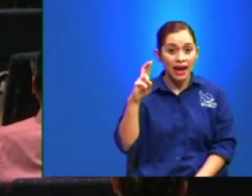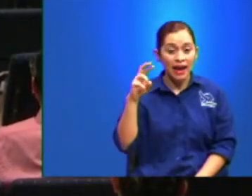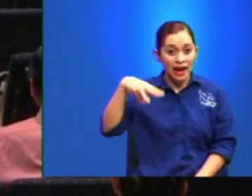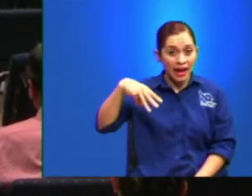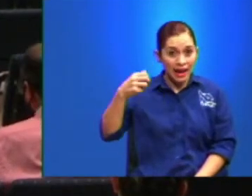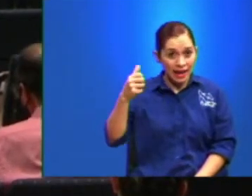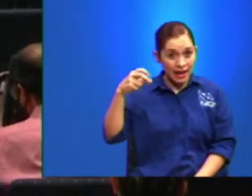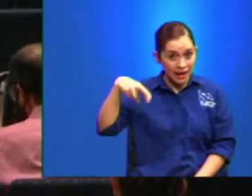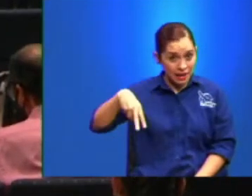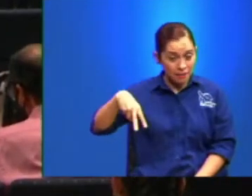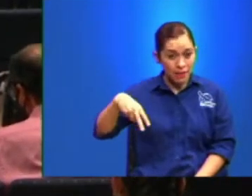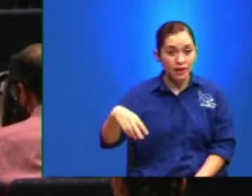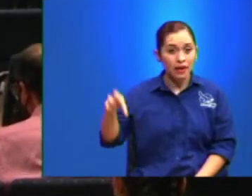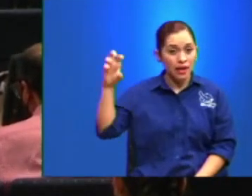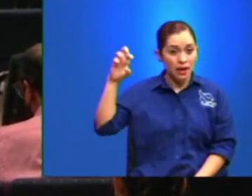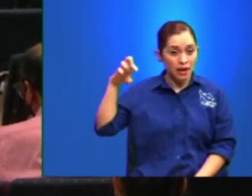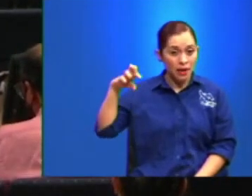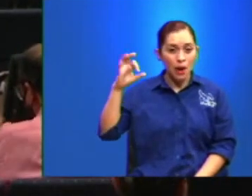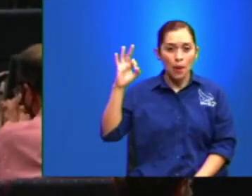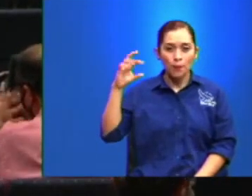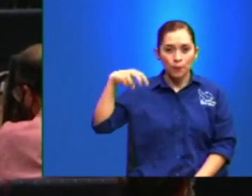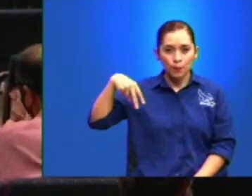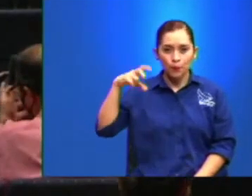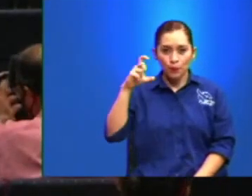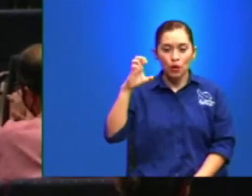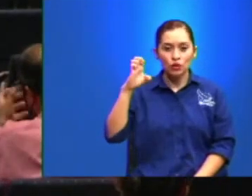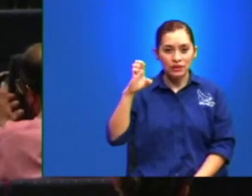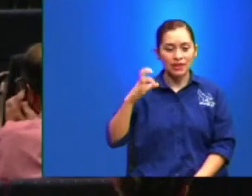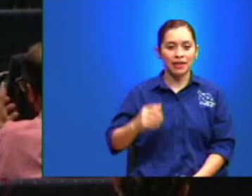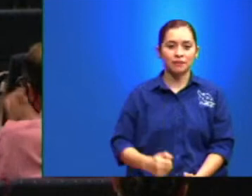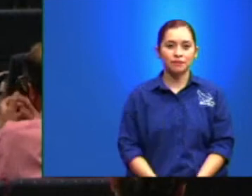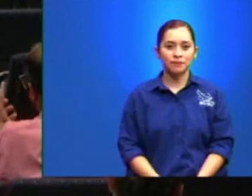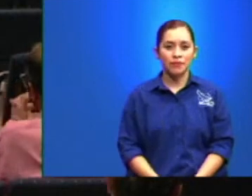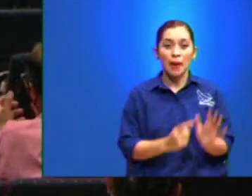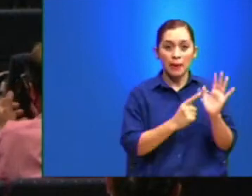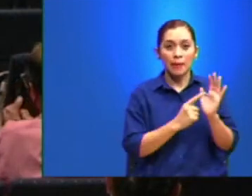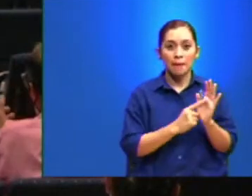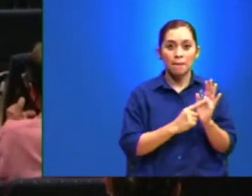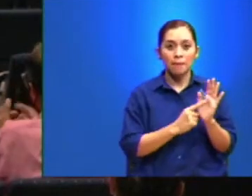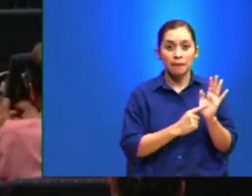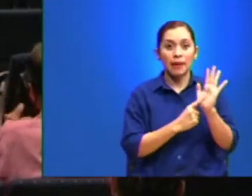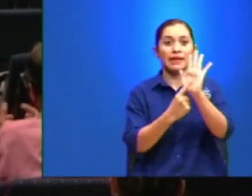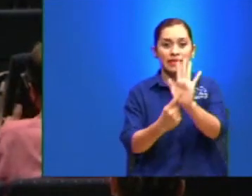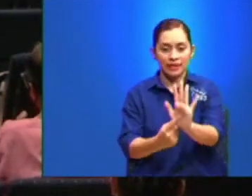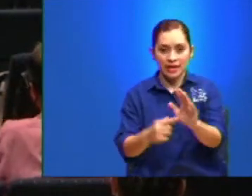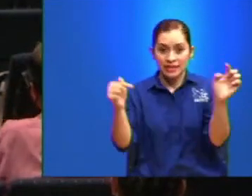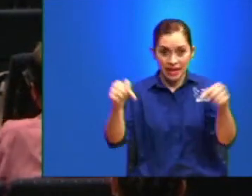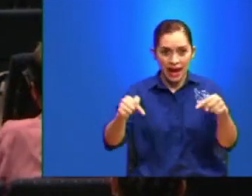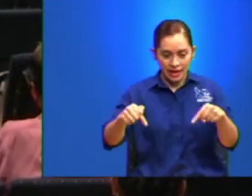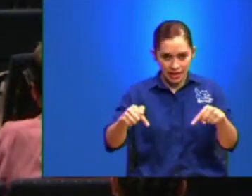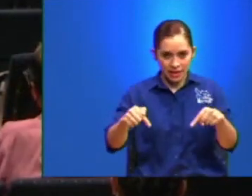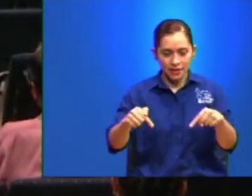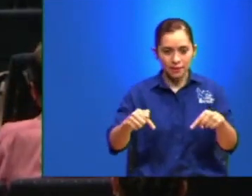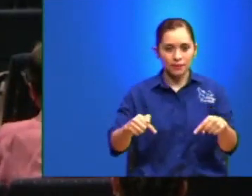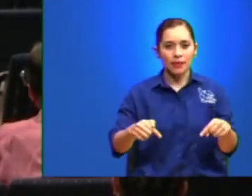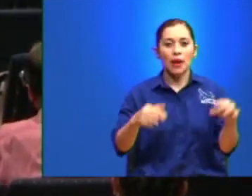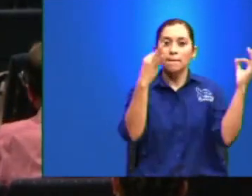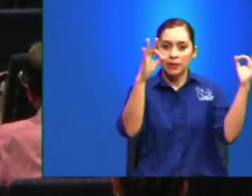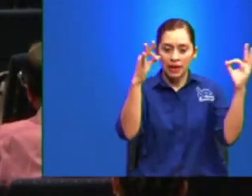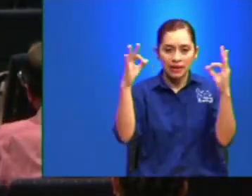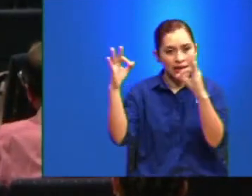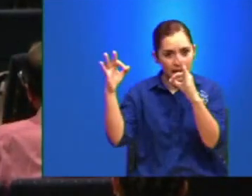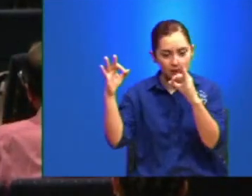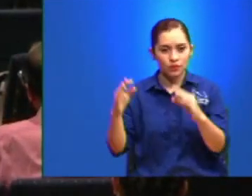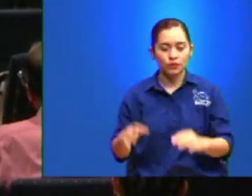rica y otros de honduras que van a estar presencial predicando acá nosotros nos vamos a estar presencial predicando